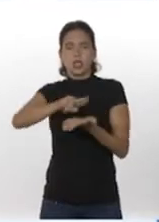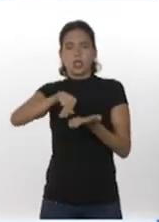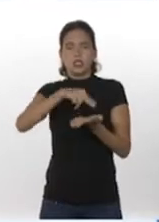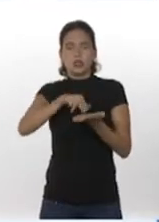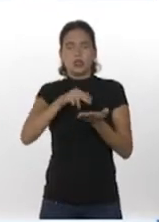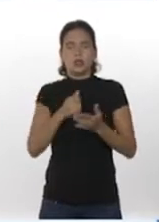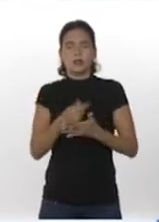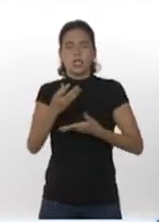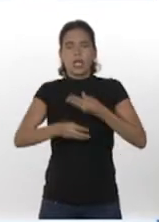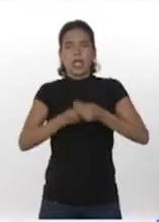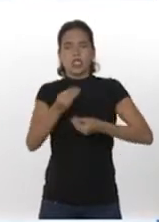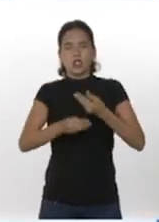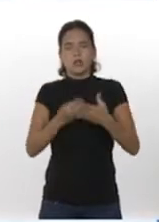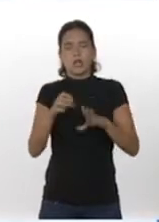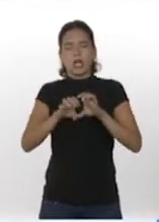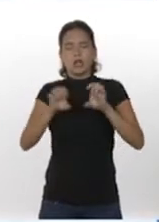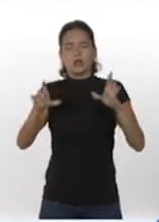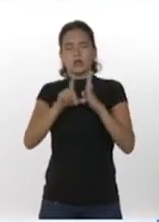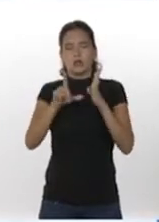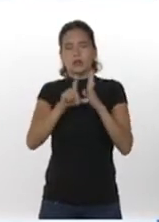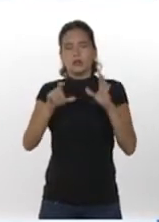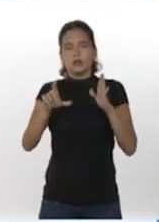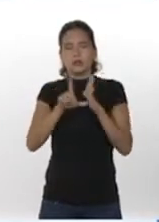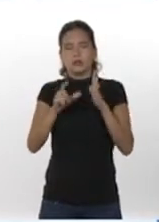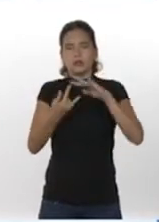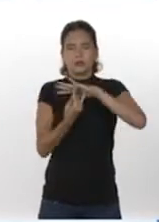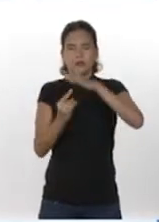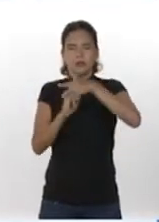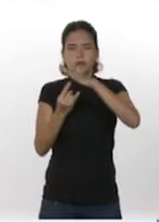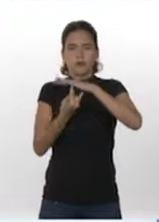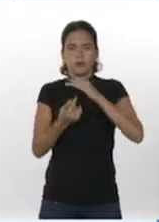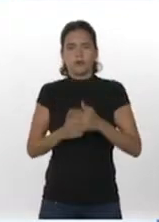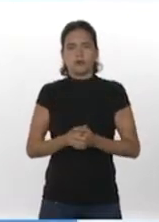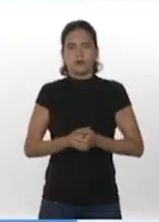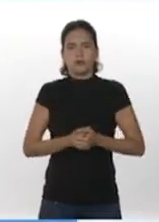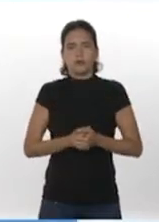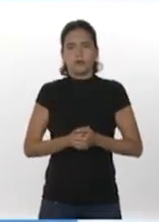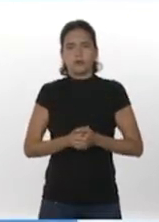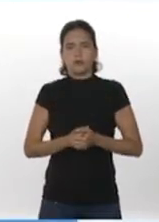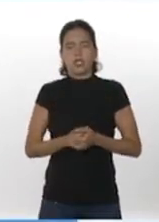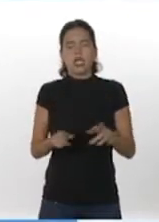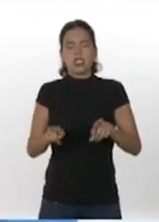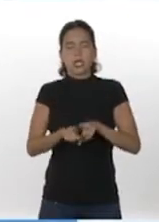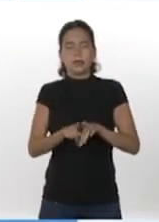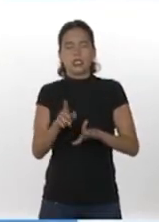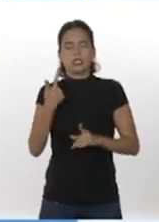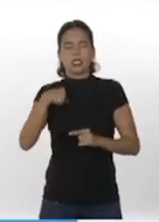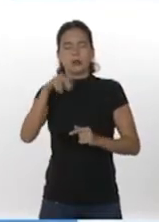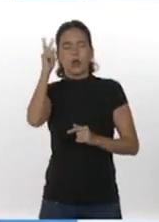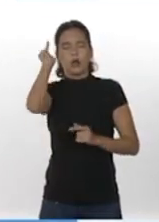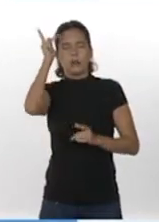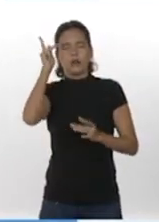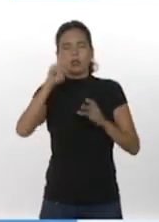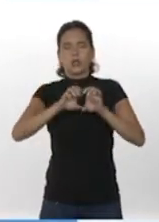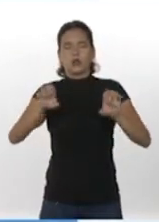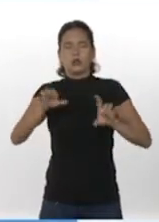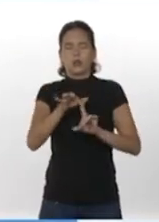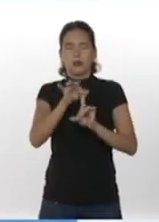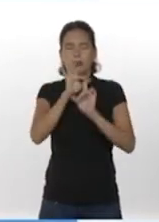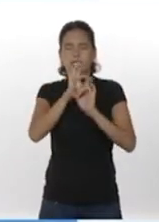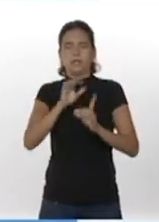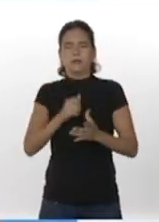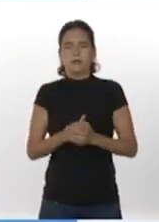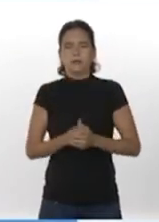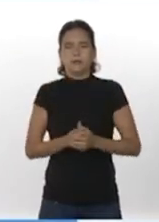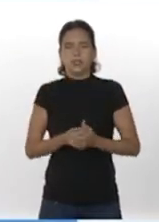Nacional, dedicado a la educación media general y media técnica. Así es, Minangeli. Y también tendremos a las profesoras de la modalidad de educación